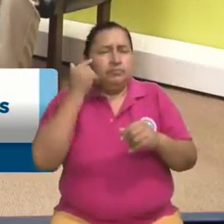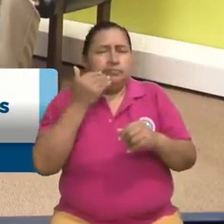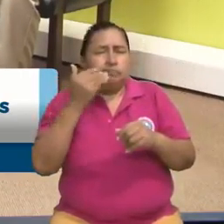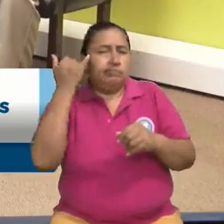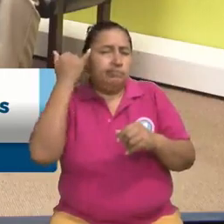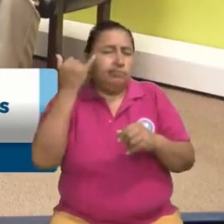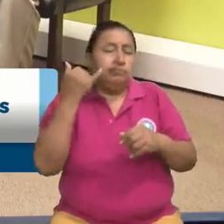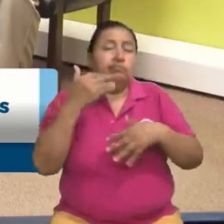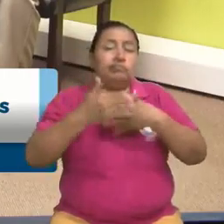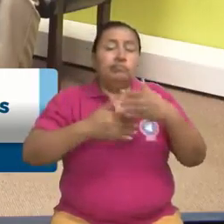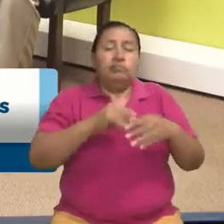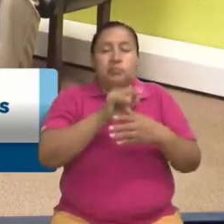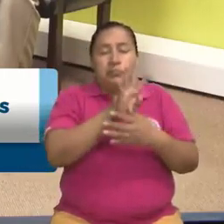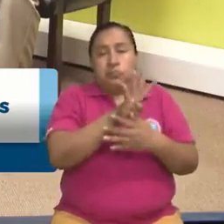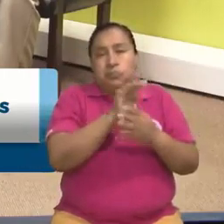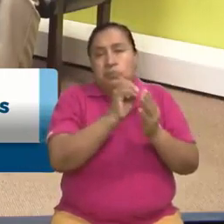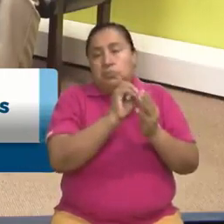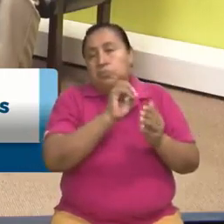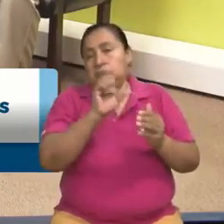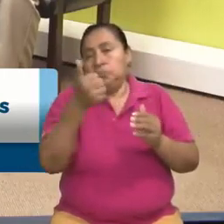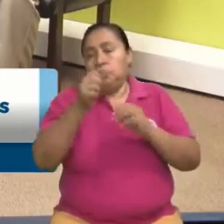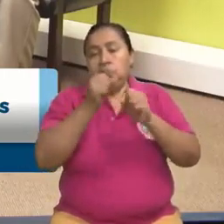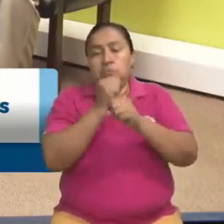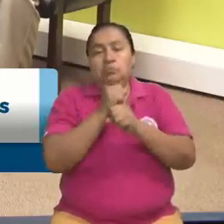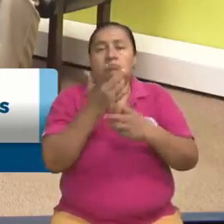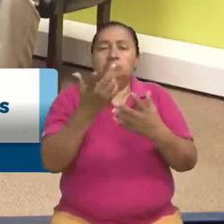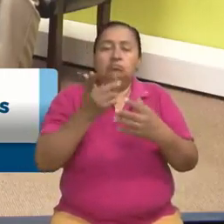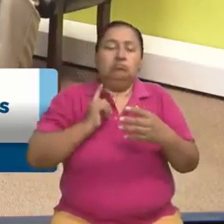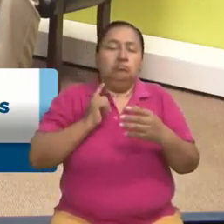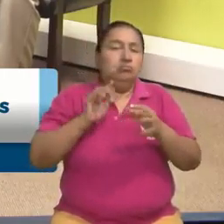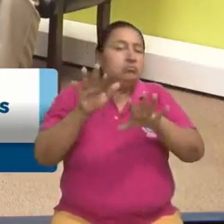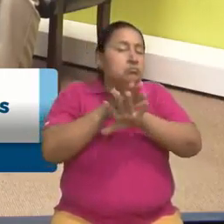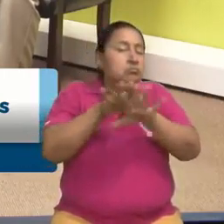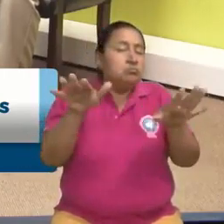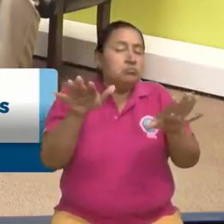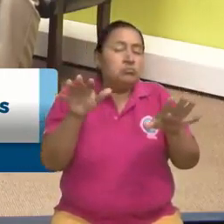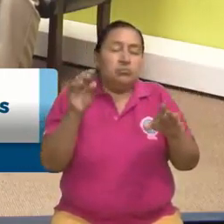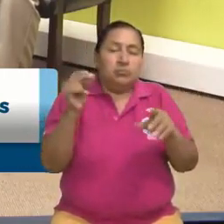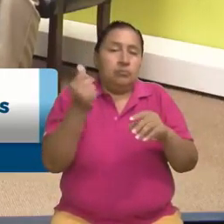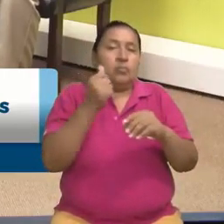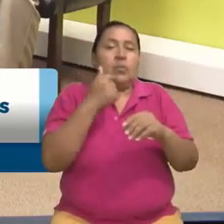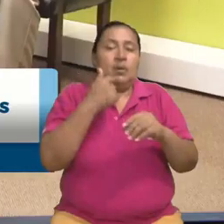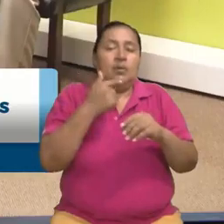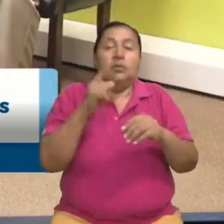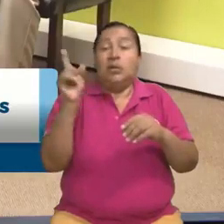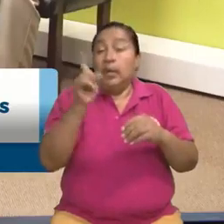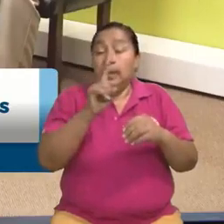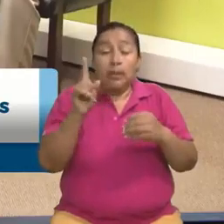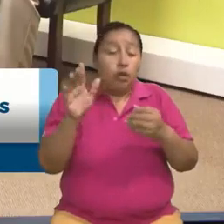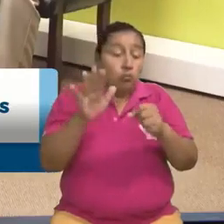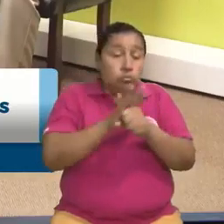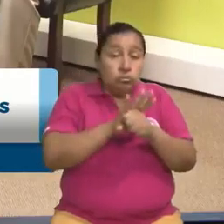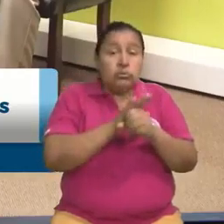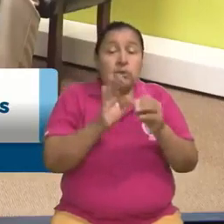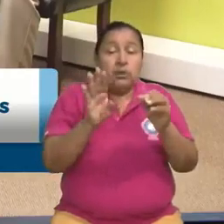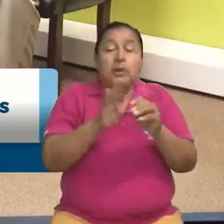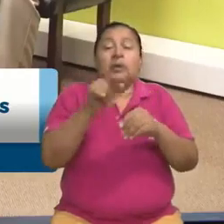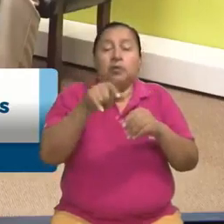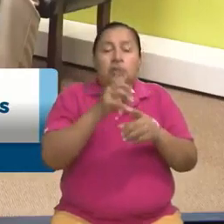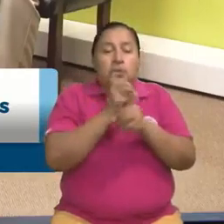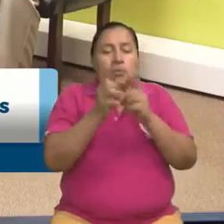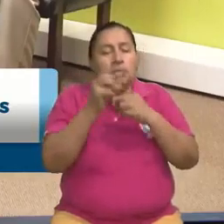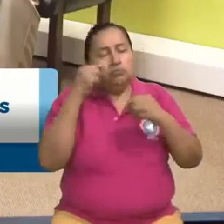4 a 6 años, pues, tenemos un cierre espontáneo. Las que no se logran cerrar, entonces hay que